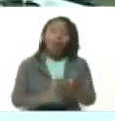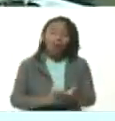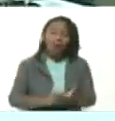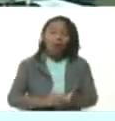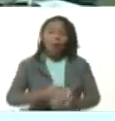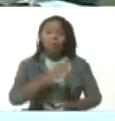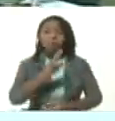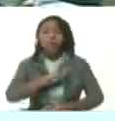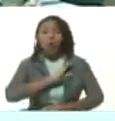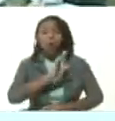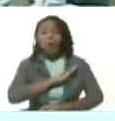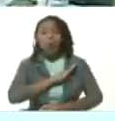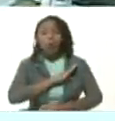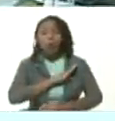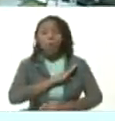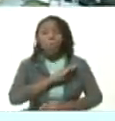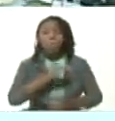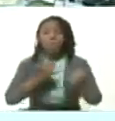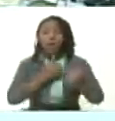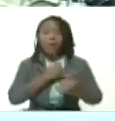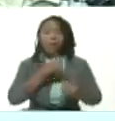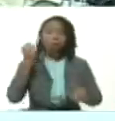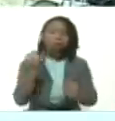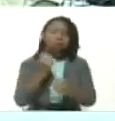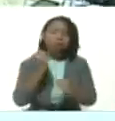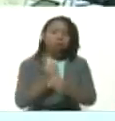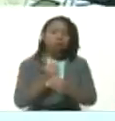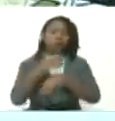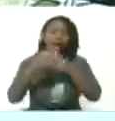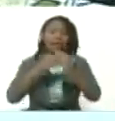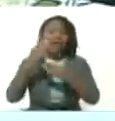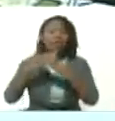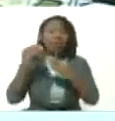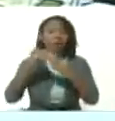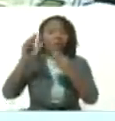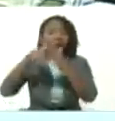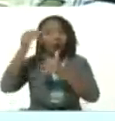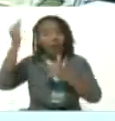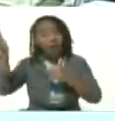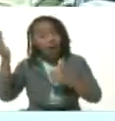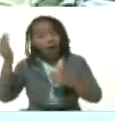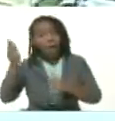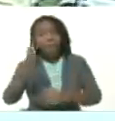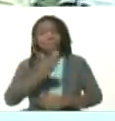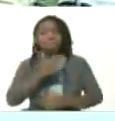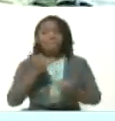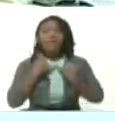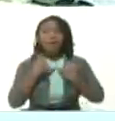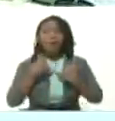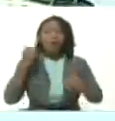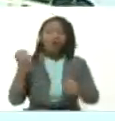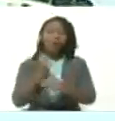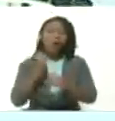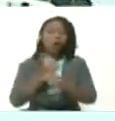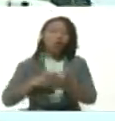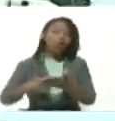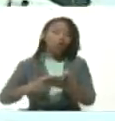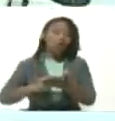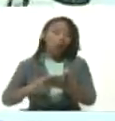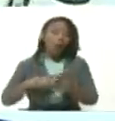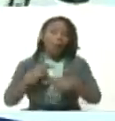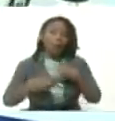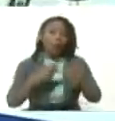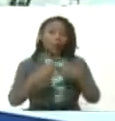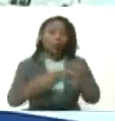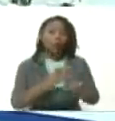pulmón propio, sin contar con un dólar del extranjero, con pulmón propio estamos recuperando la